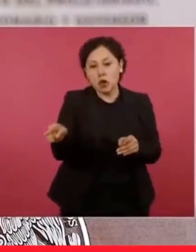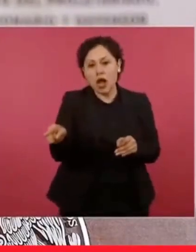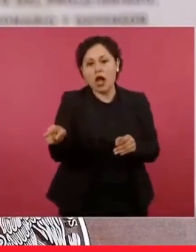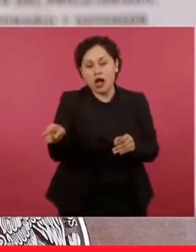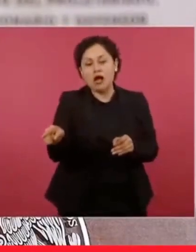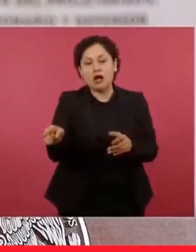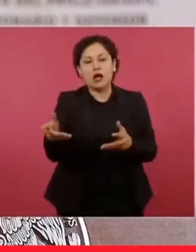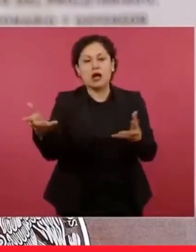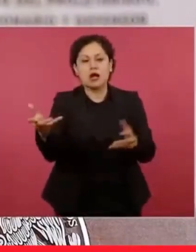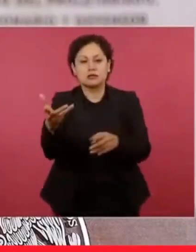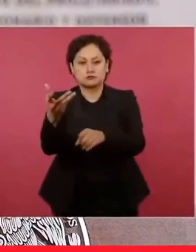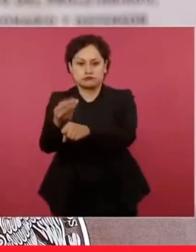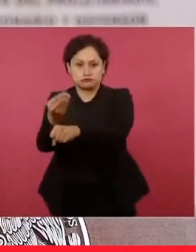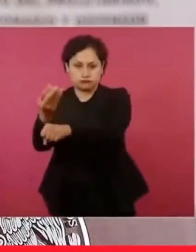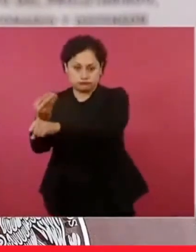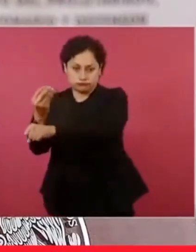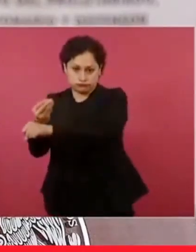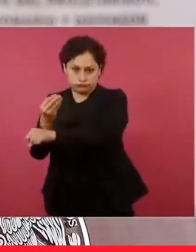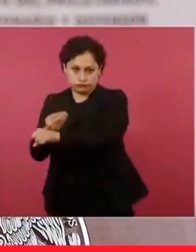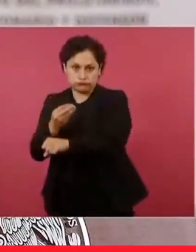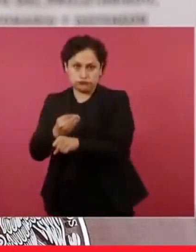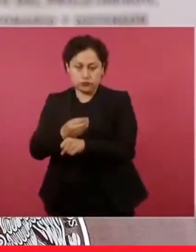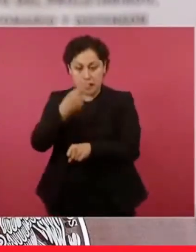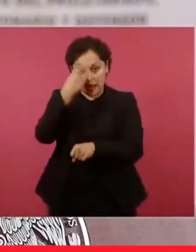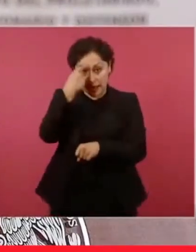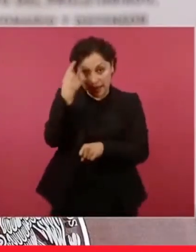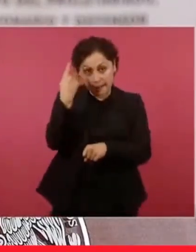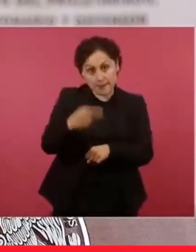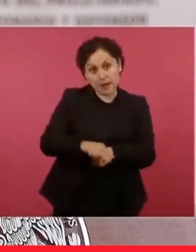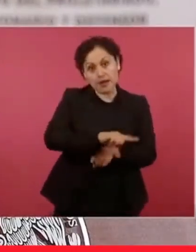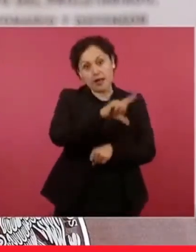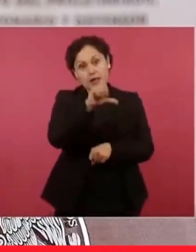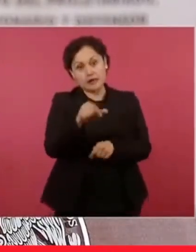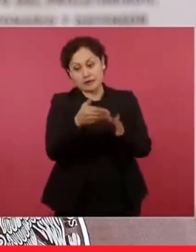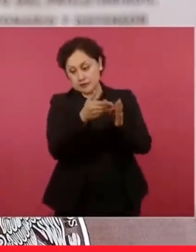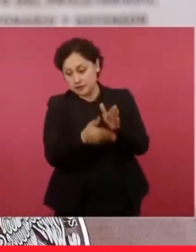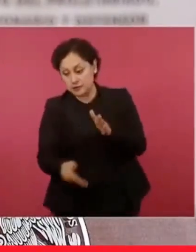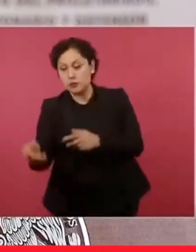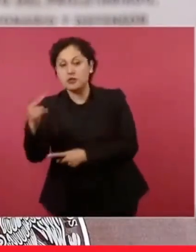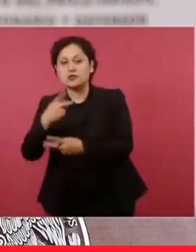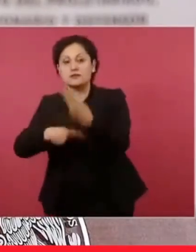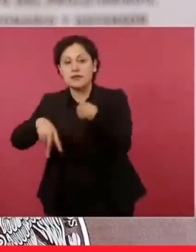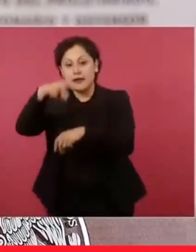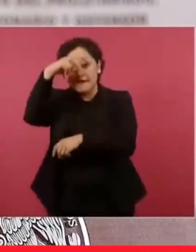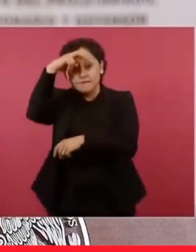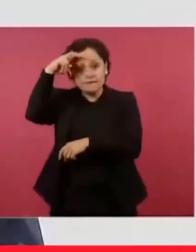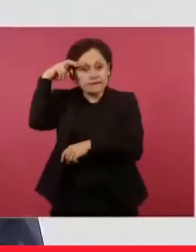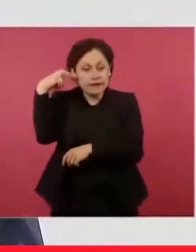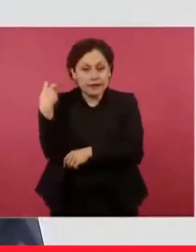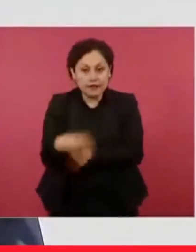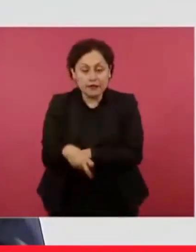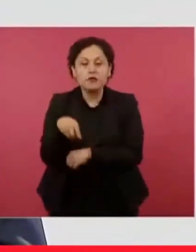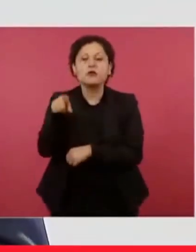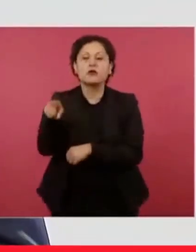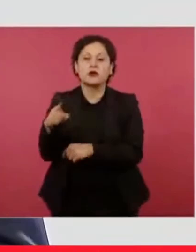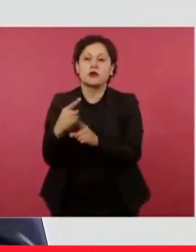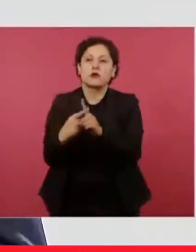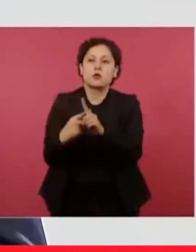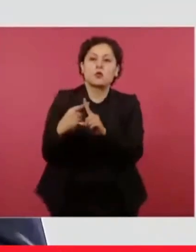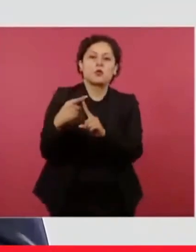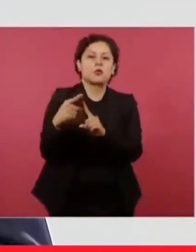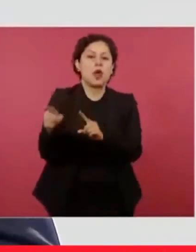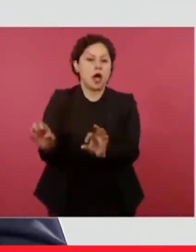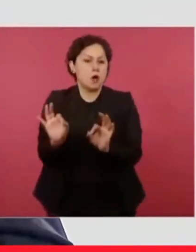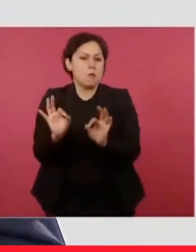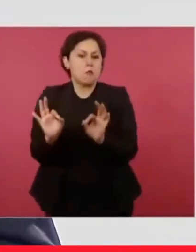estén disponibles de forma previsoria para la época de mayor exigencia, que es durante el verano, que es cuando las temperaturas aumentan. Y de